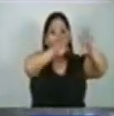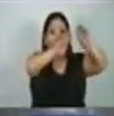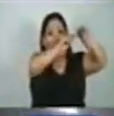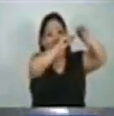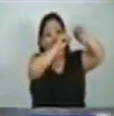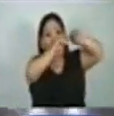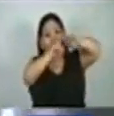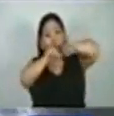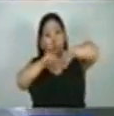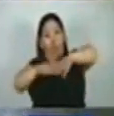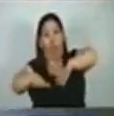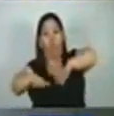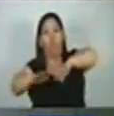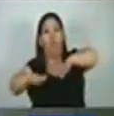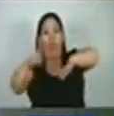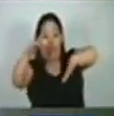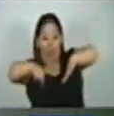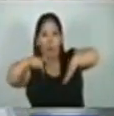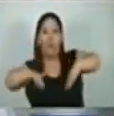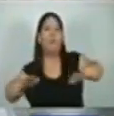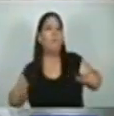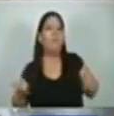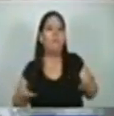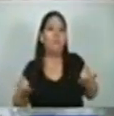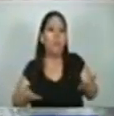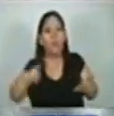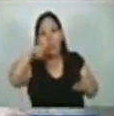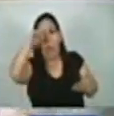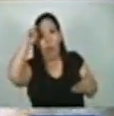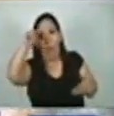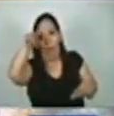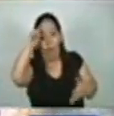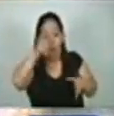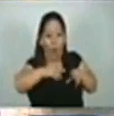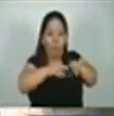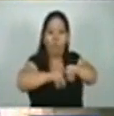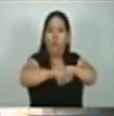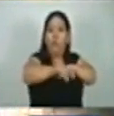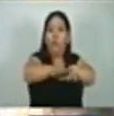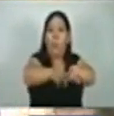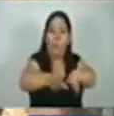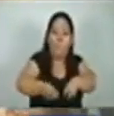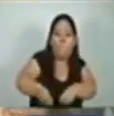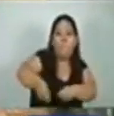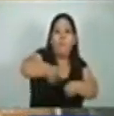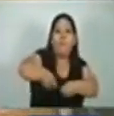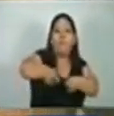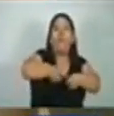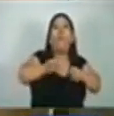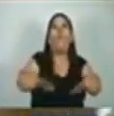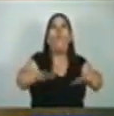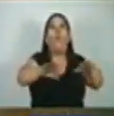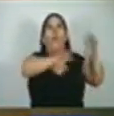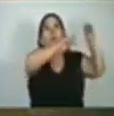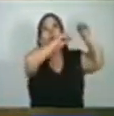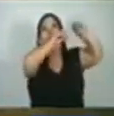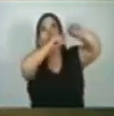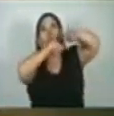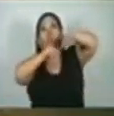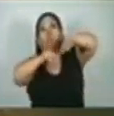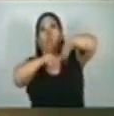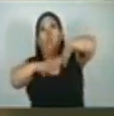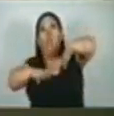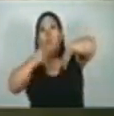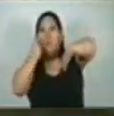Se están realizando en este momento los trabajos de remoción de material de arrastre en este tramo que vemos